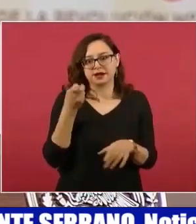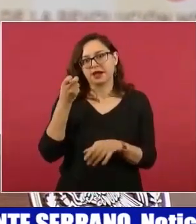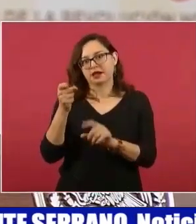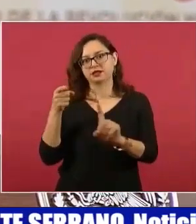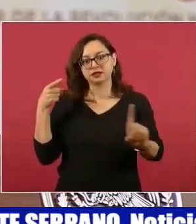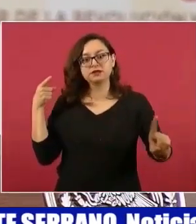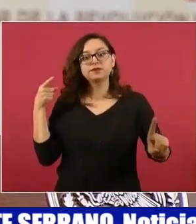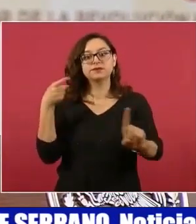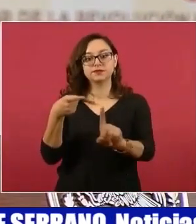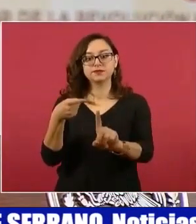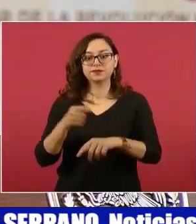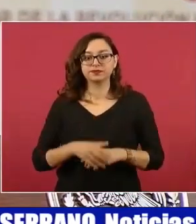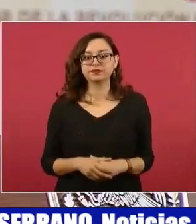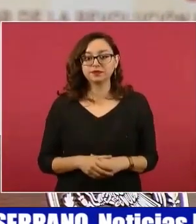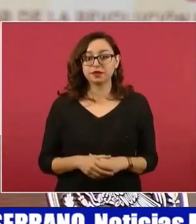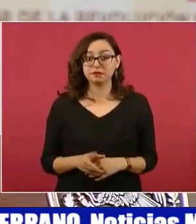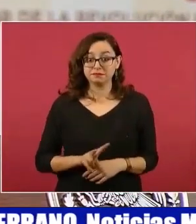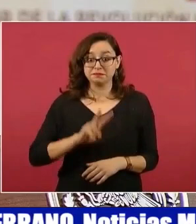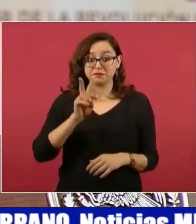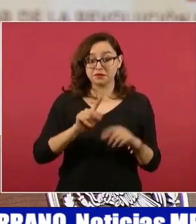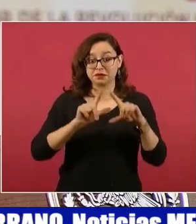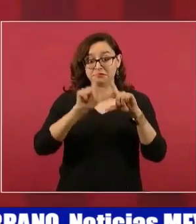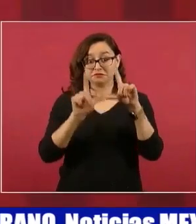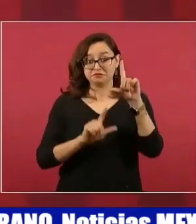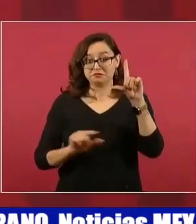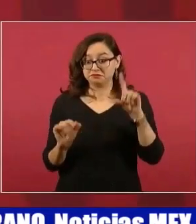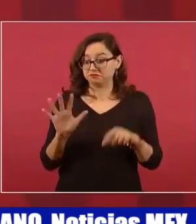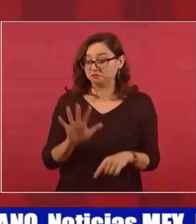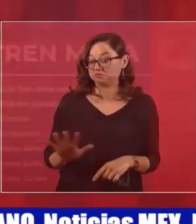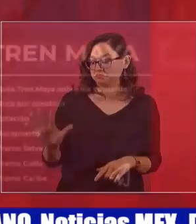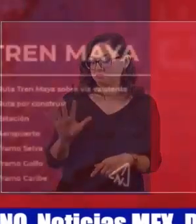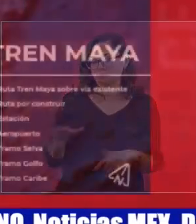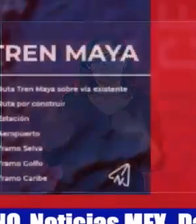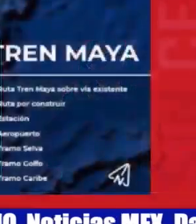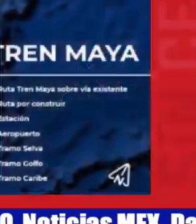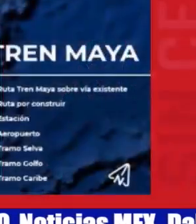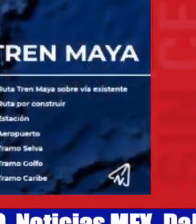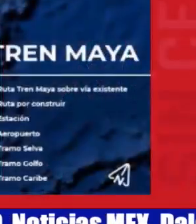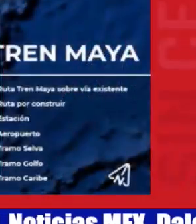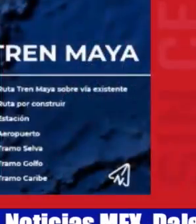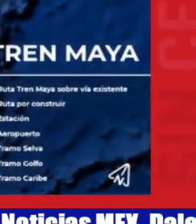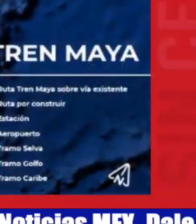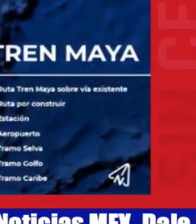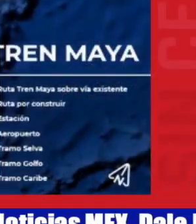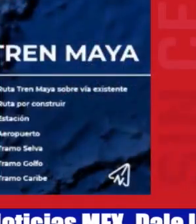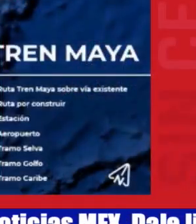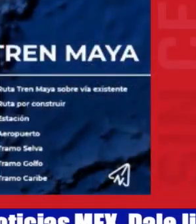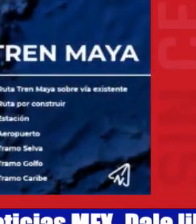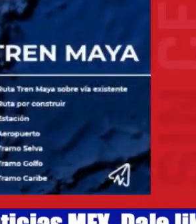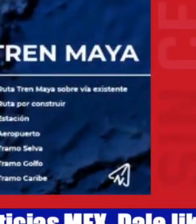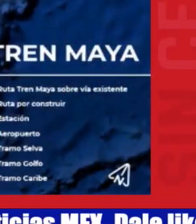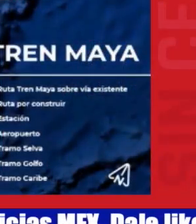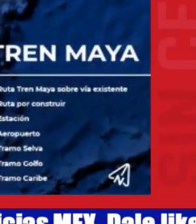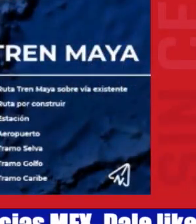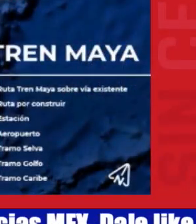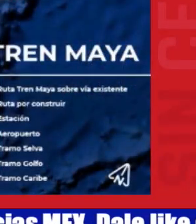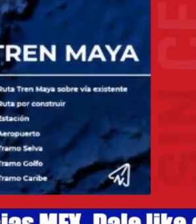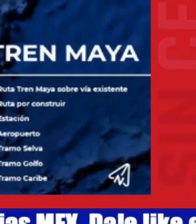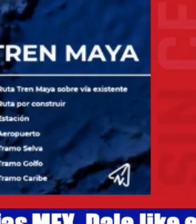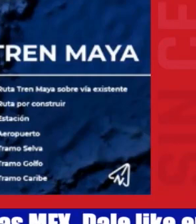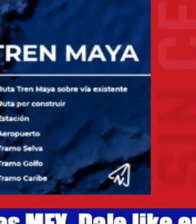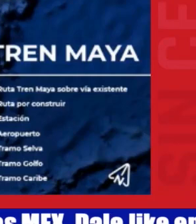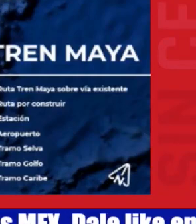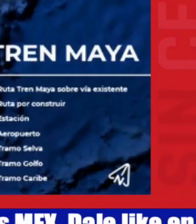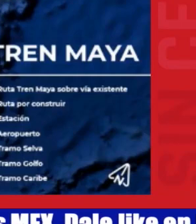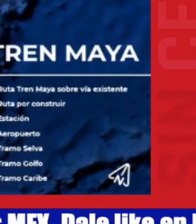como en el caso de defender a las eléctricas extranjeras, salen amparos de manera inmediata, expedita,